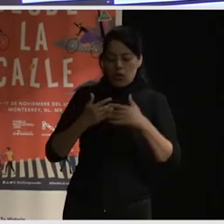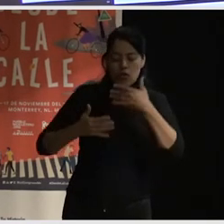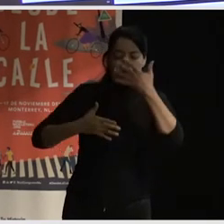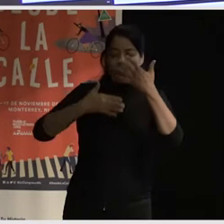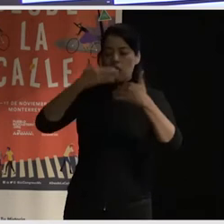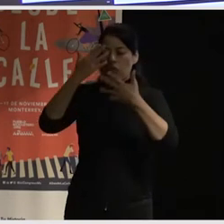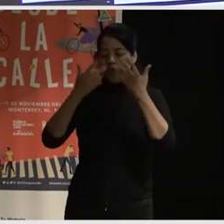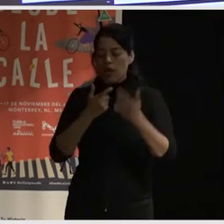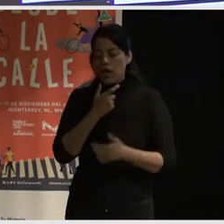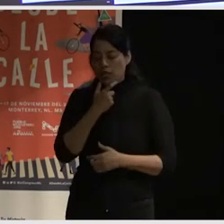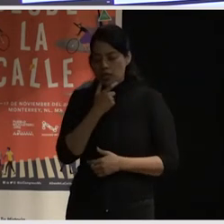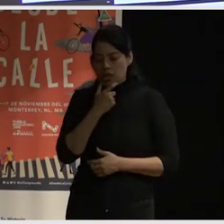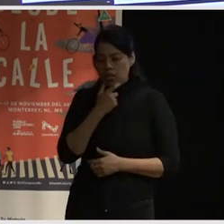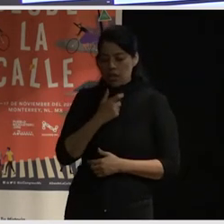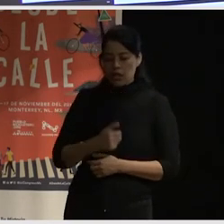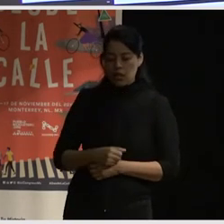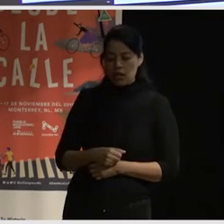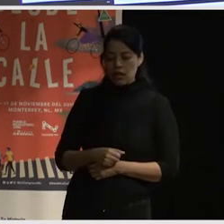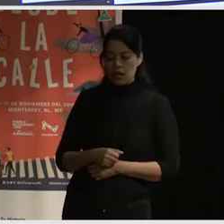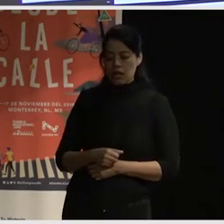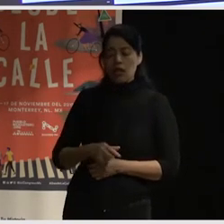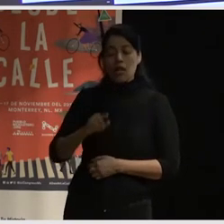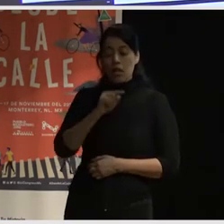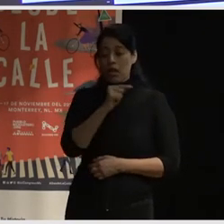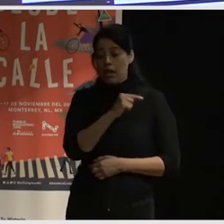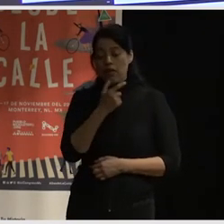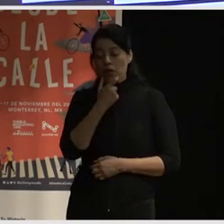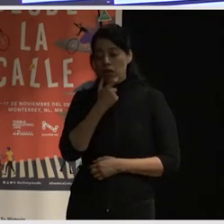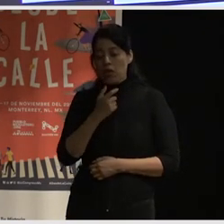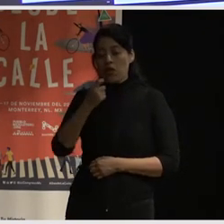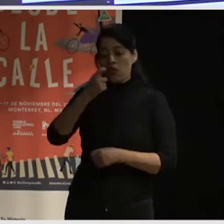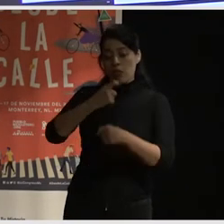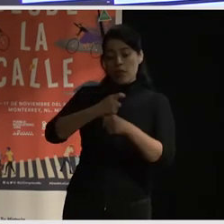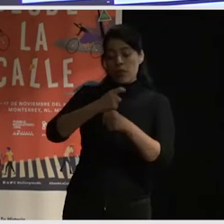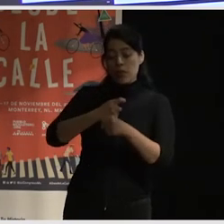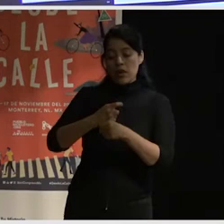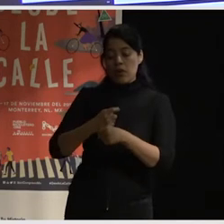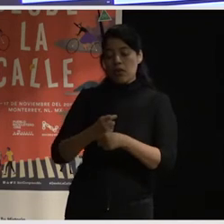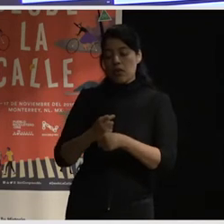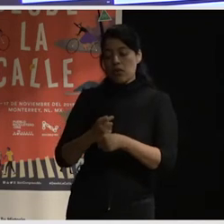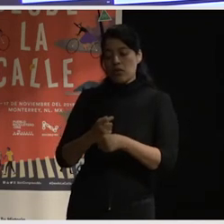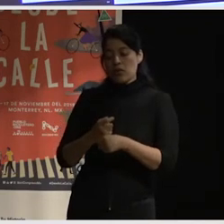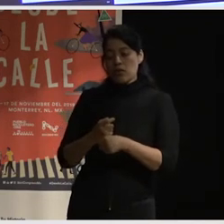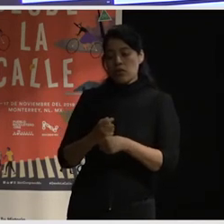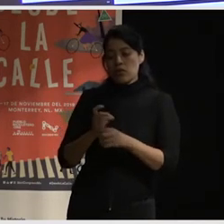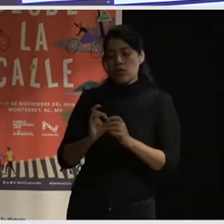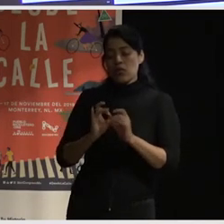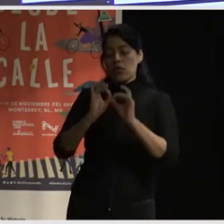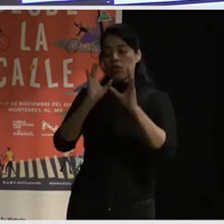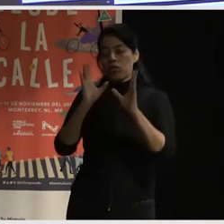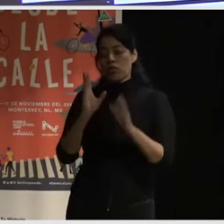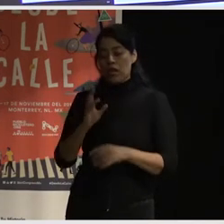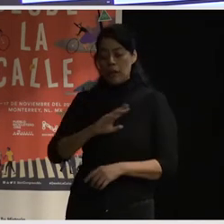en inglaterra no hice o sea ellos tuvieron los primeros aquí tuvieron los primeros casos de muertes